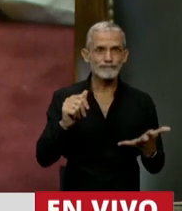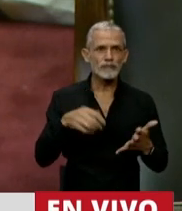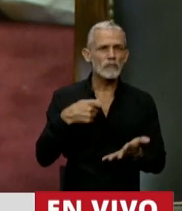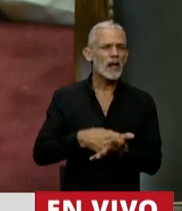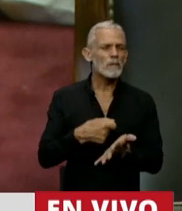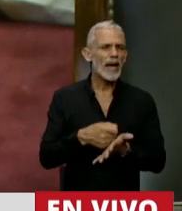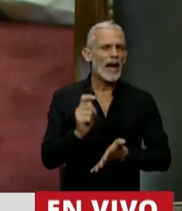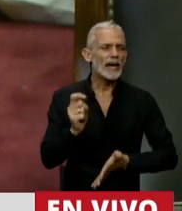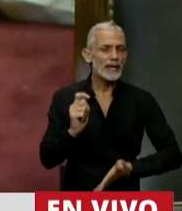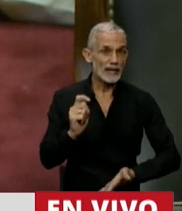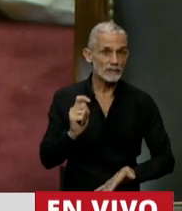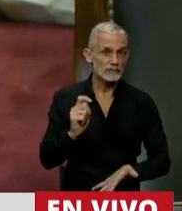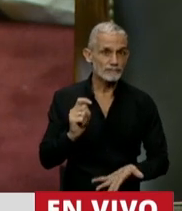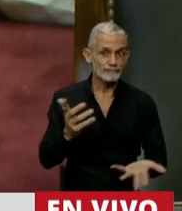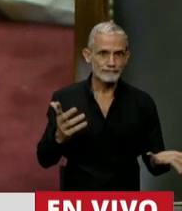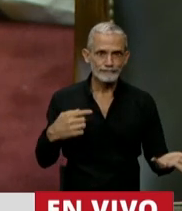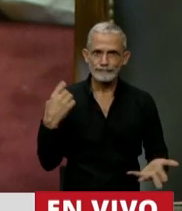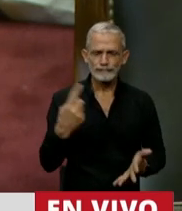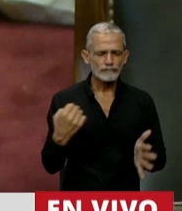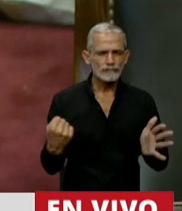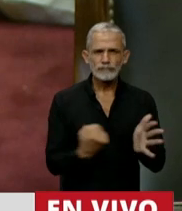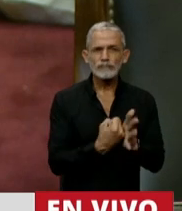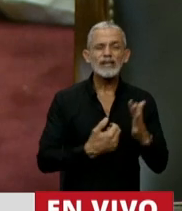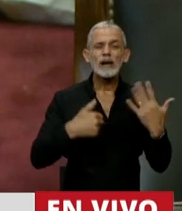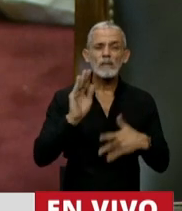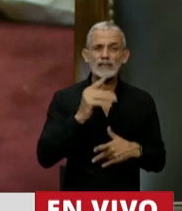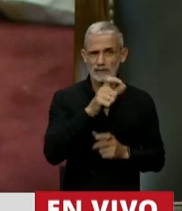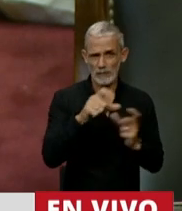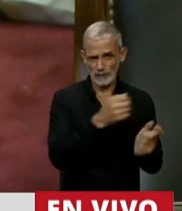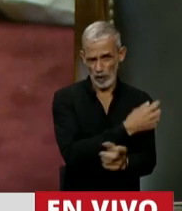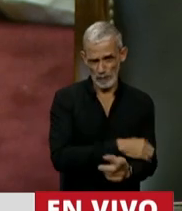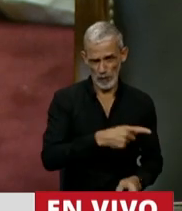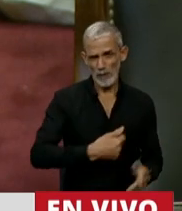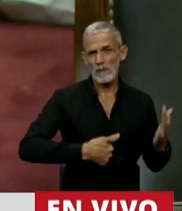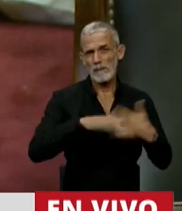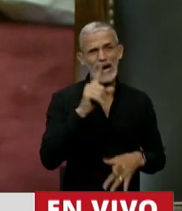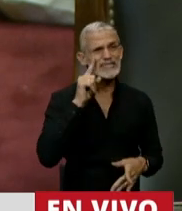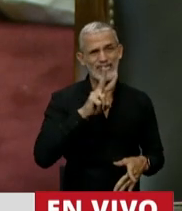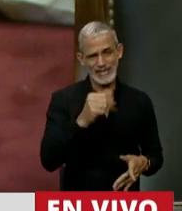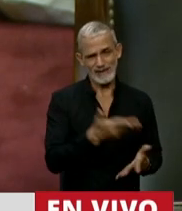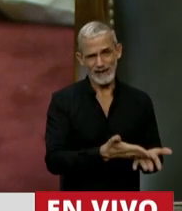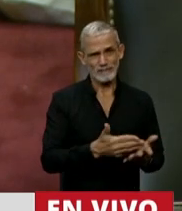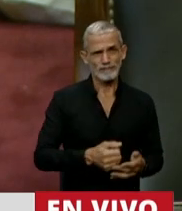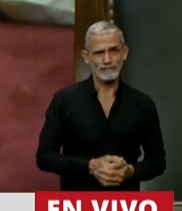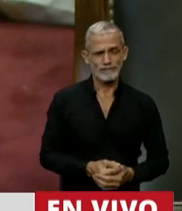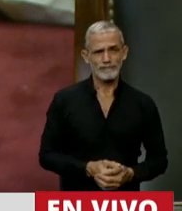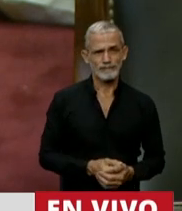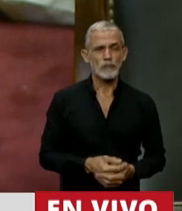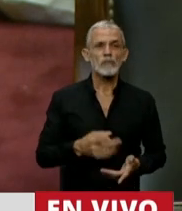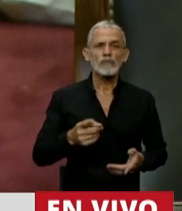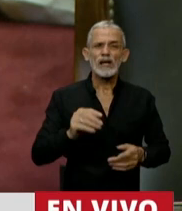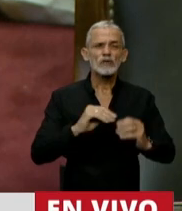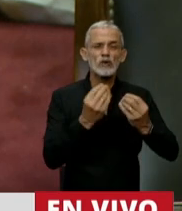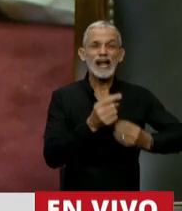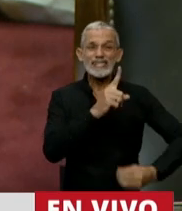pagan y que impacta más en los pobres que en cualquier otro sector social de cada